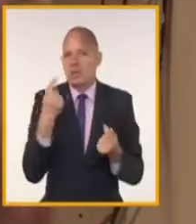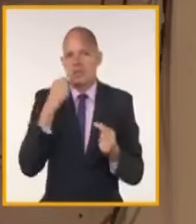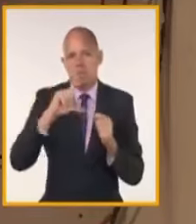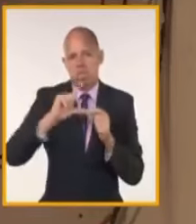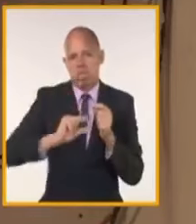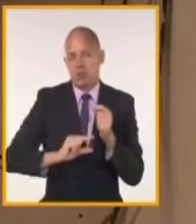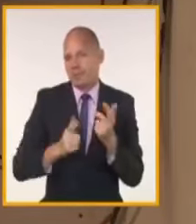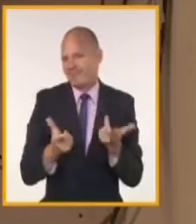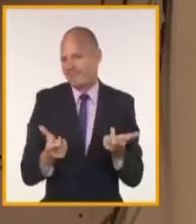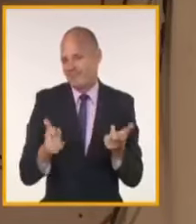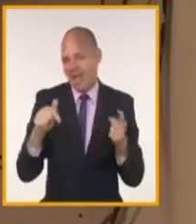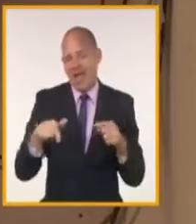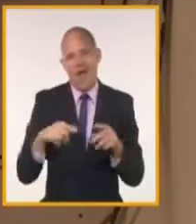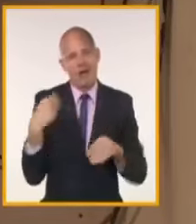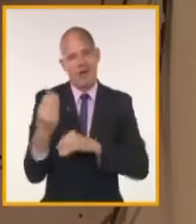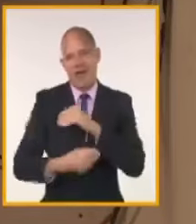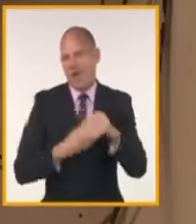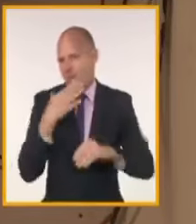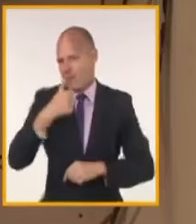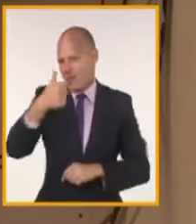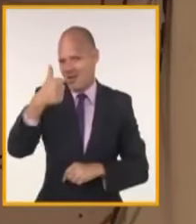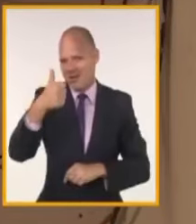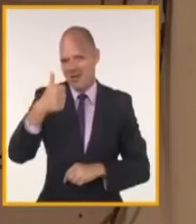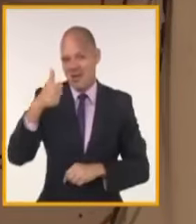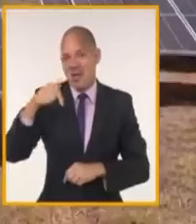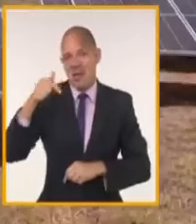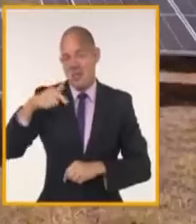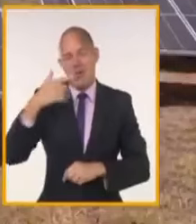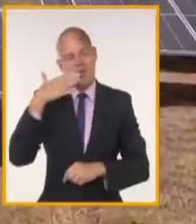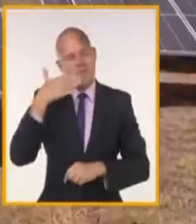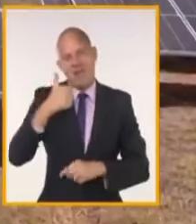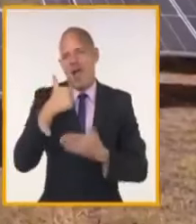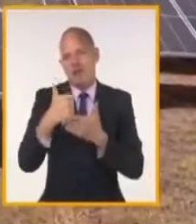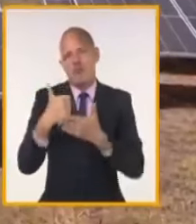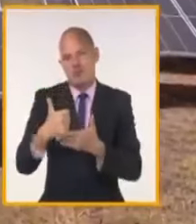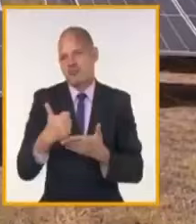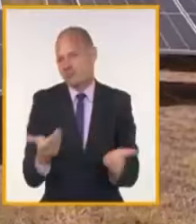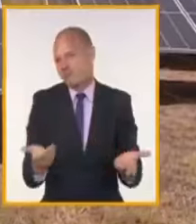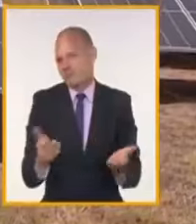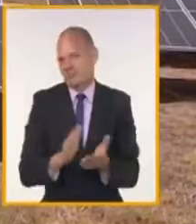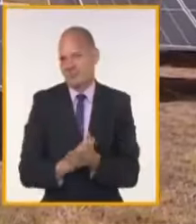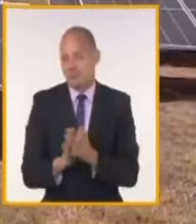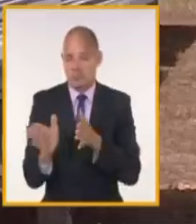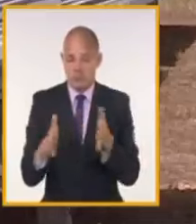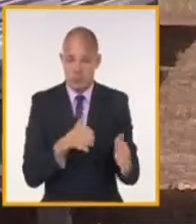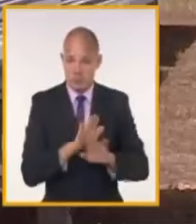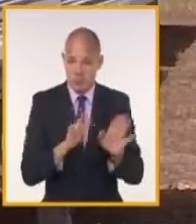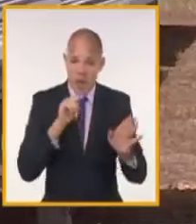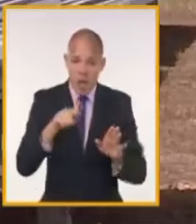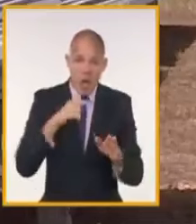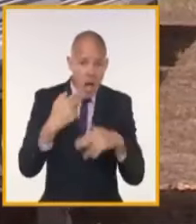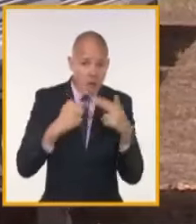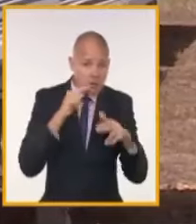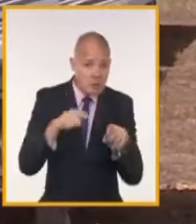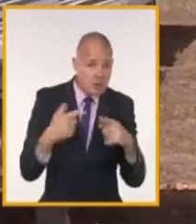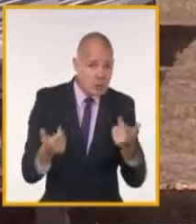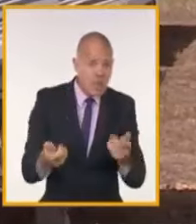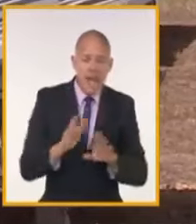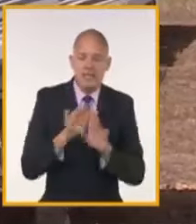beneficios que le da esto es barato el proyecto ha sido implementado en infraestructuras